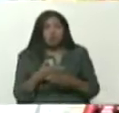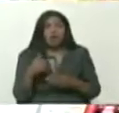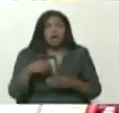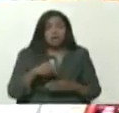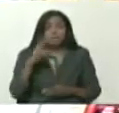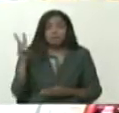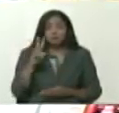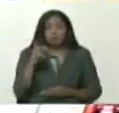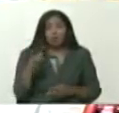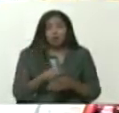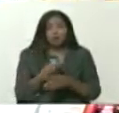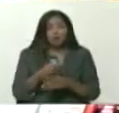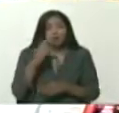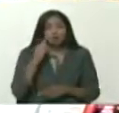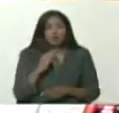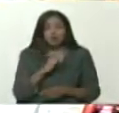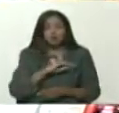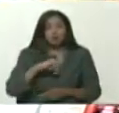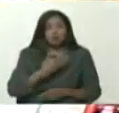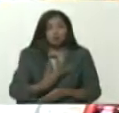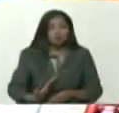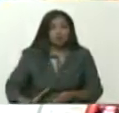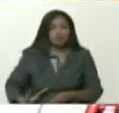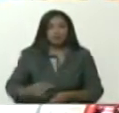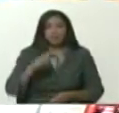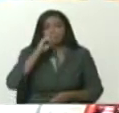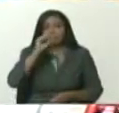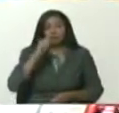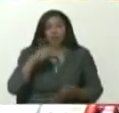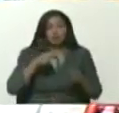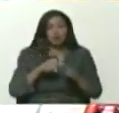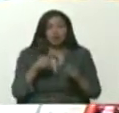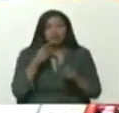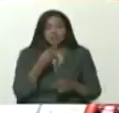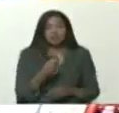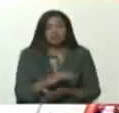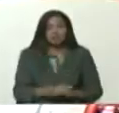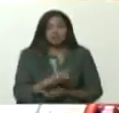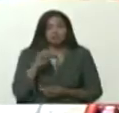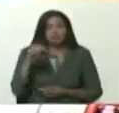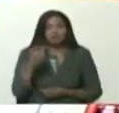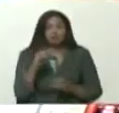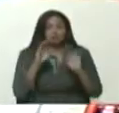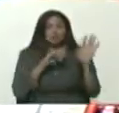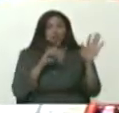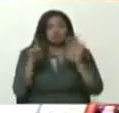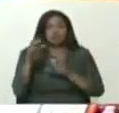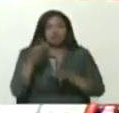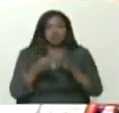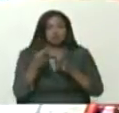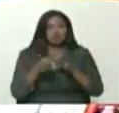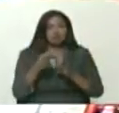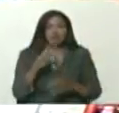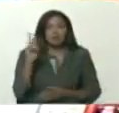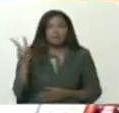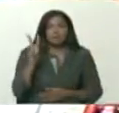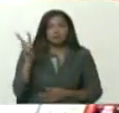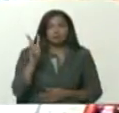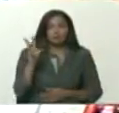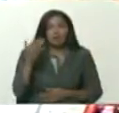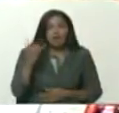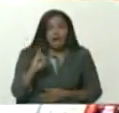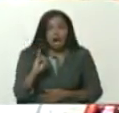gobierno bolivariano, nuestro presidente Nicolás Maduro Moros, dice el próximo 16 de septiembre en Venezuela